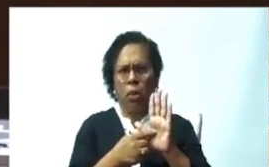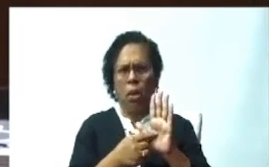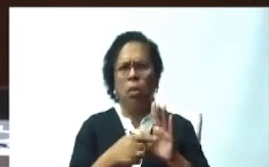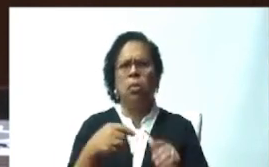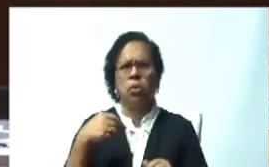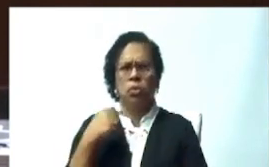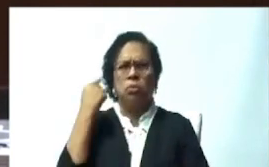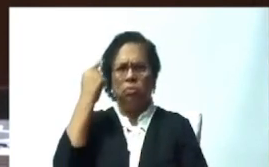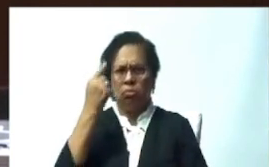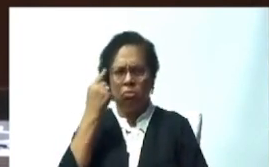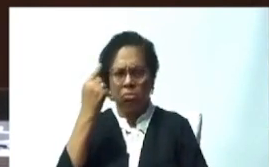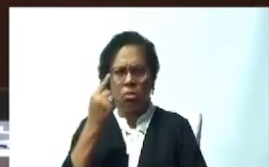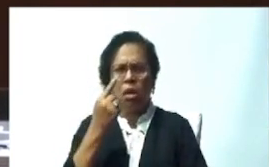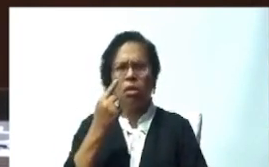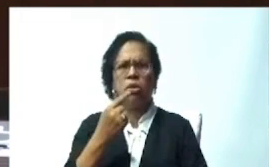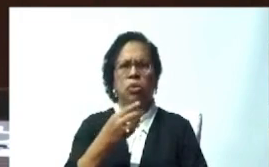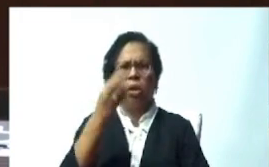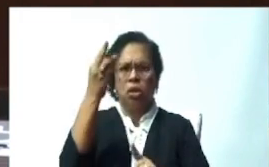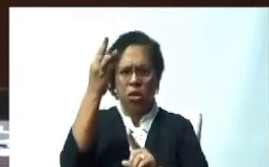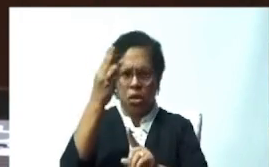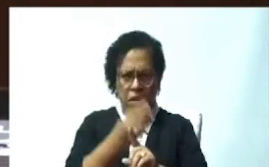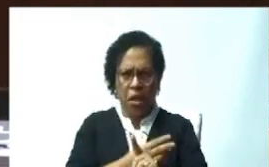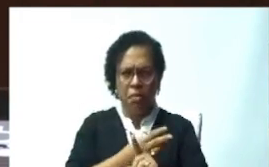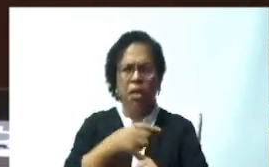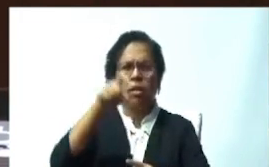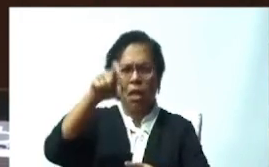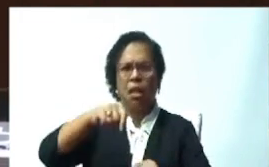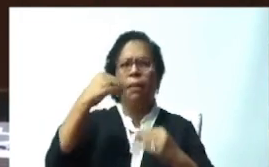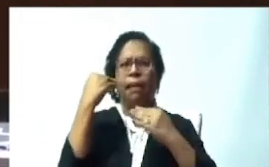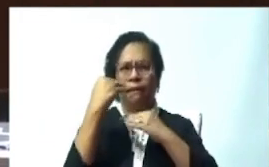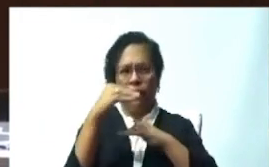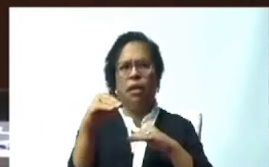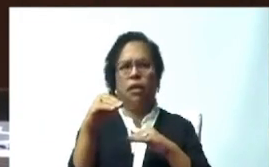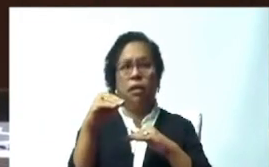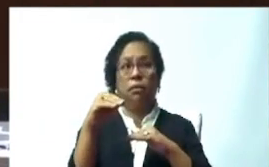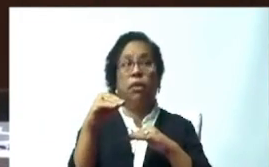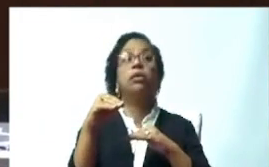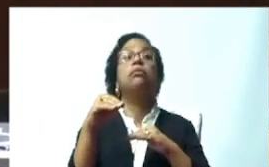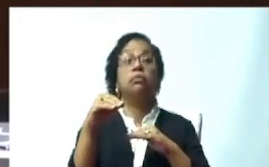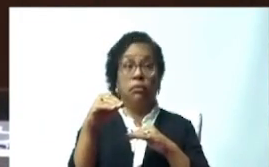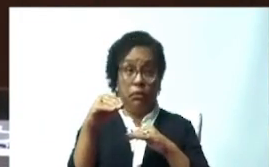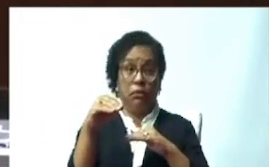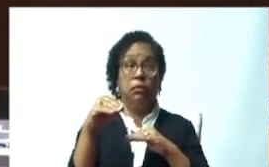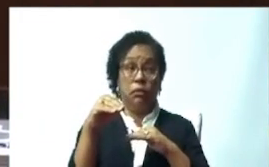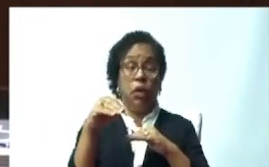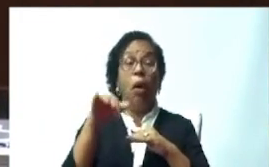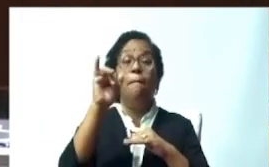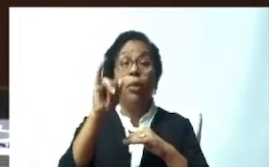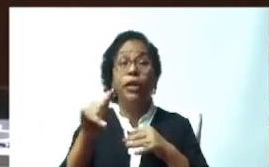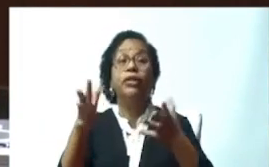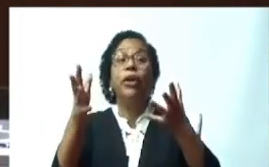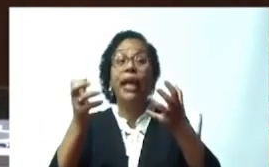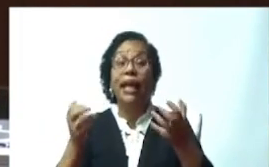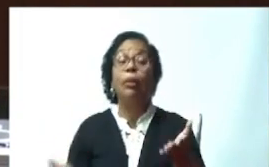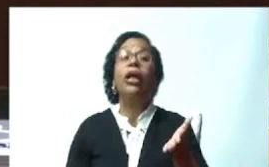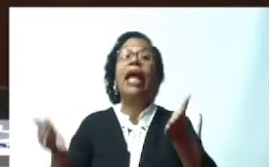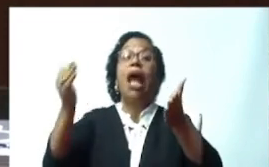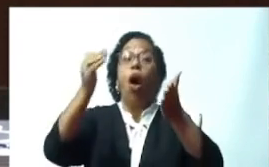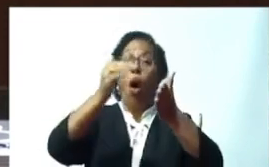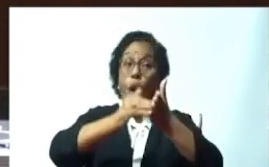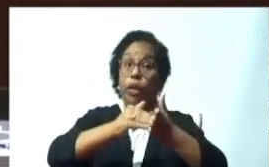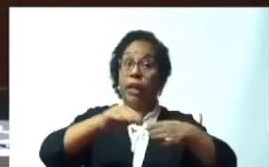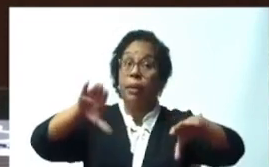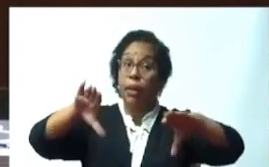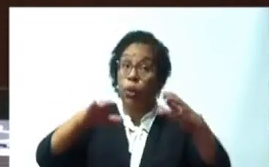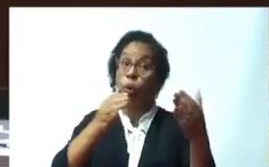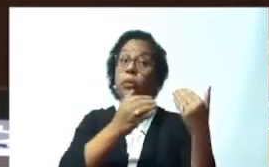debe tener un límite, como ha dicho el diputado José Horacio. Por eso estamos patrocinando que vuelva a la comisión. Y creemos que el tema